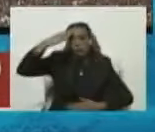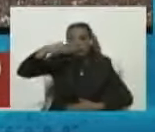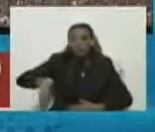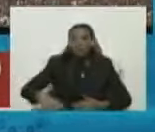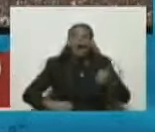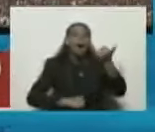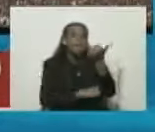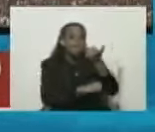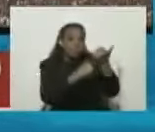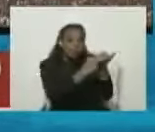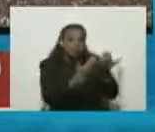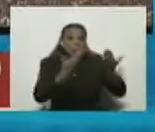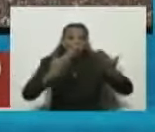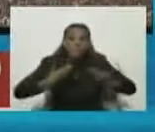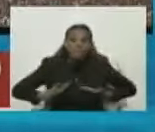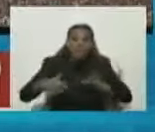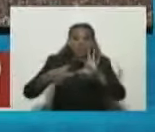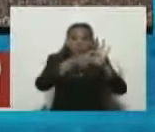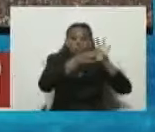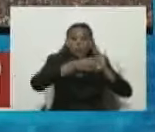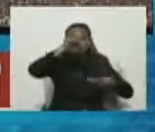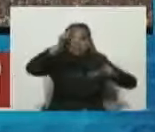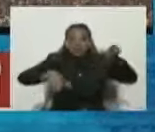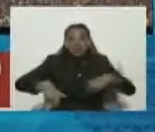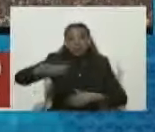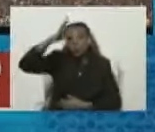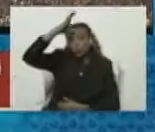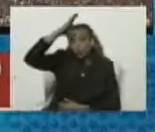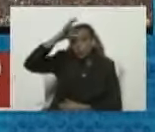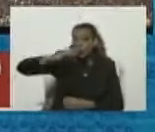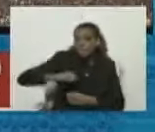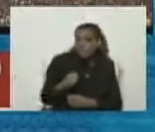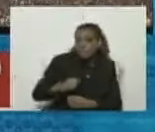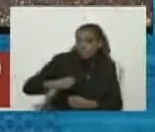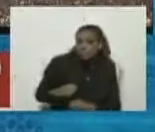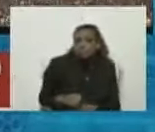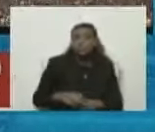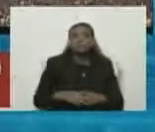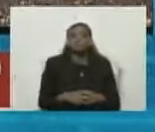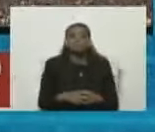tengo el apoyo de la Unión Cívico-Militar Policial,